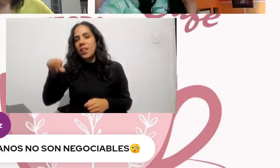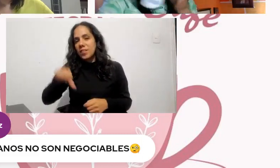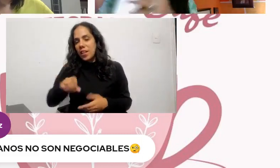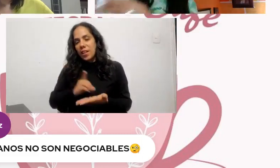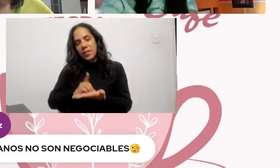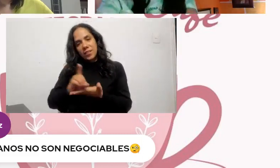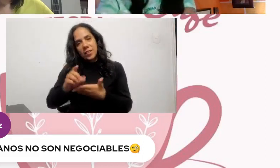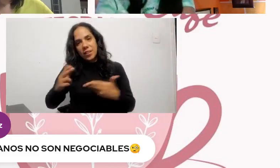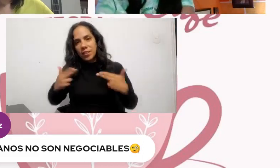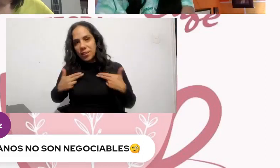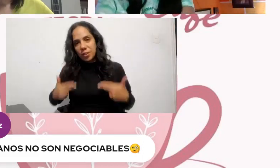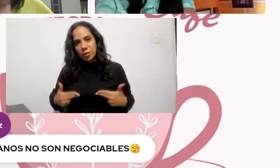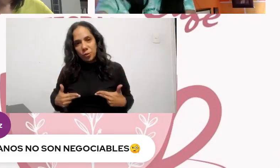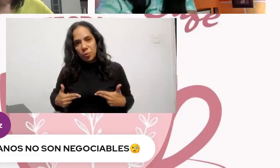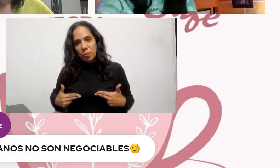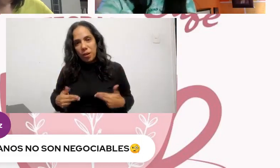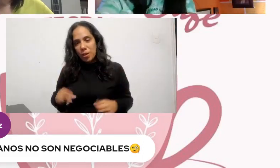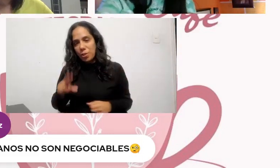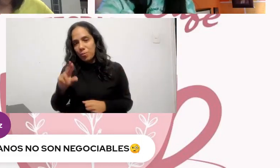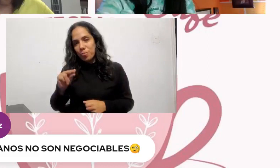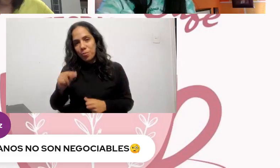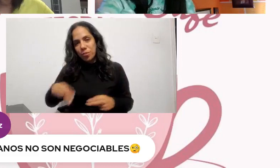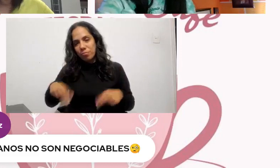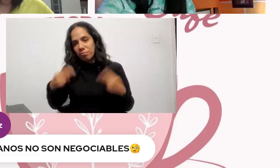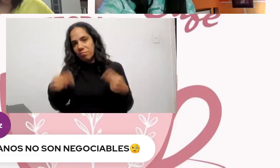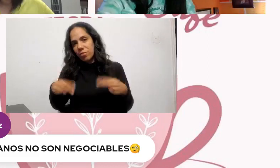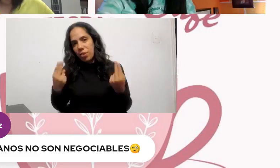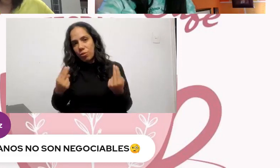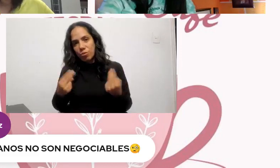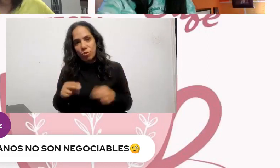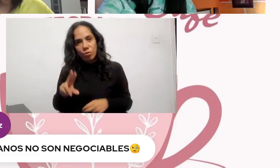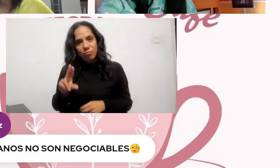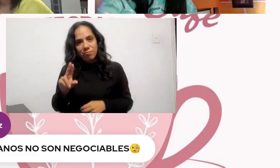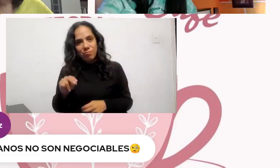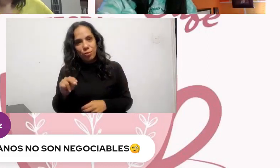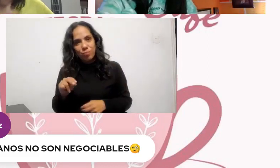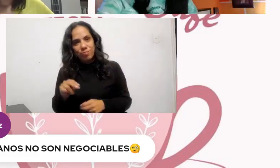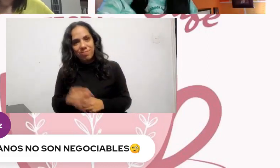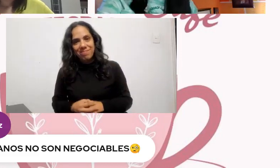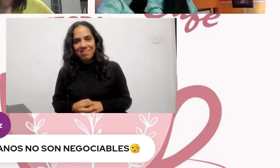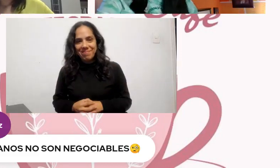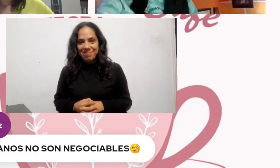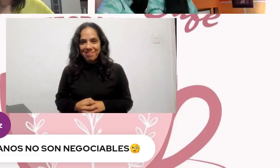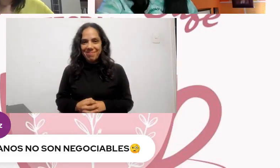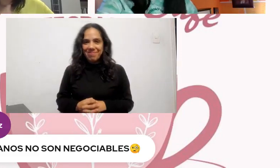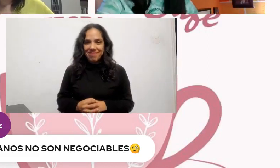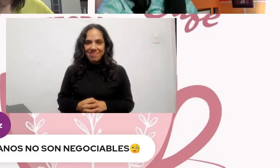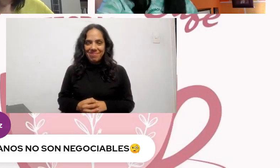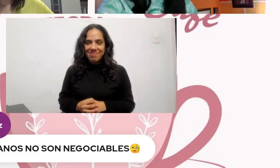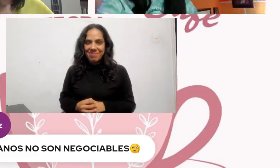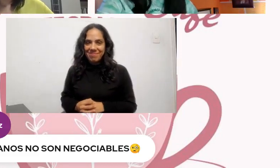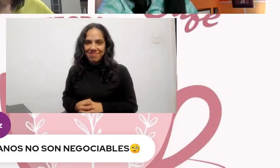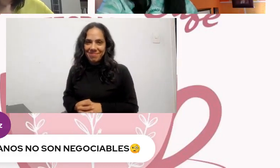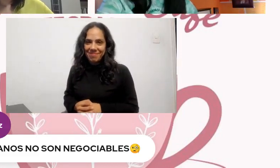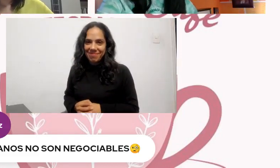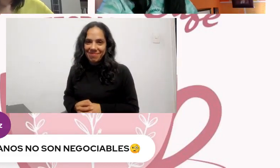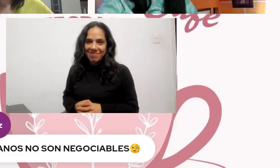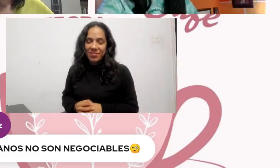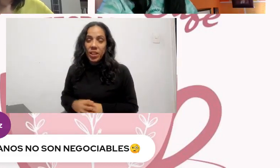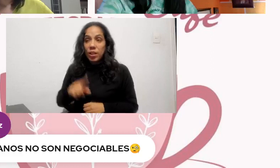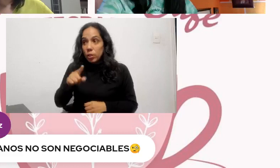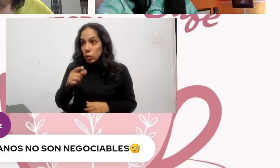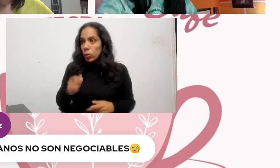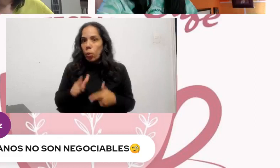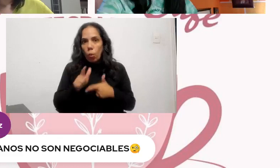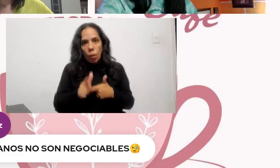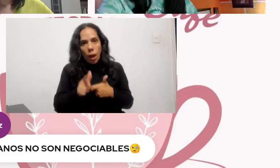y estás visibilizando justo eso con esta lucha, con este trabajo, en donde, bueno, como bien dices, no